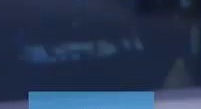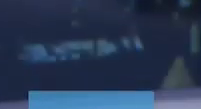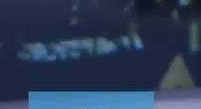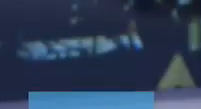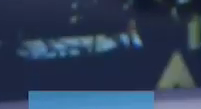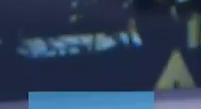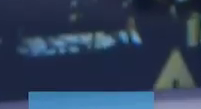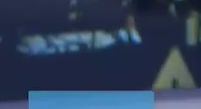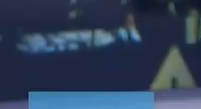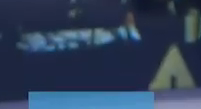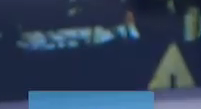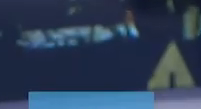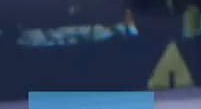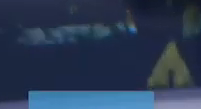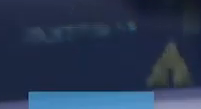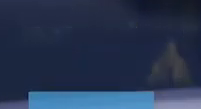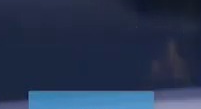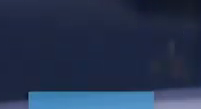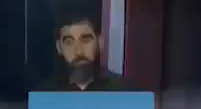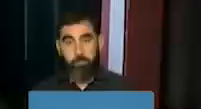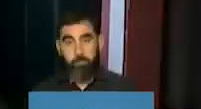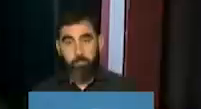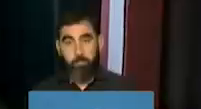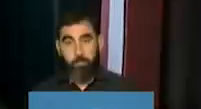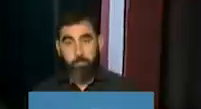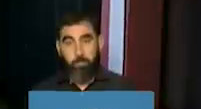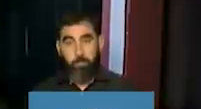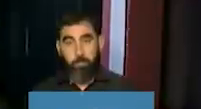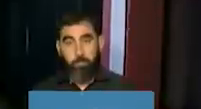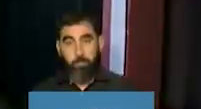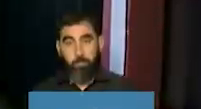La vemos y lo analizamos con Fernando.